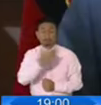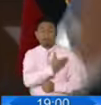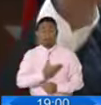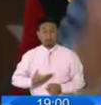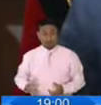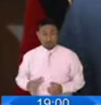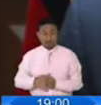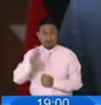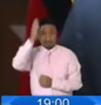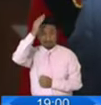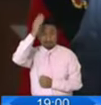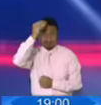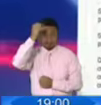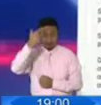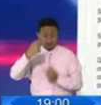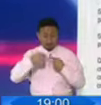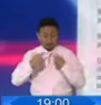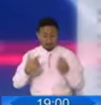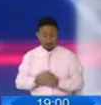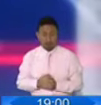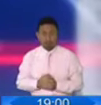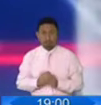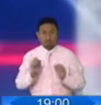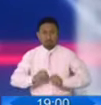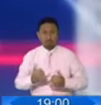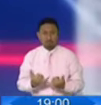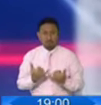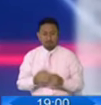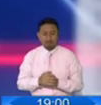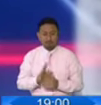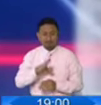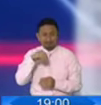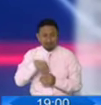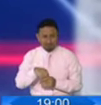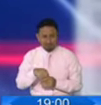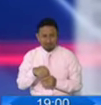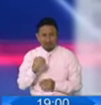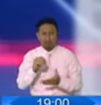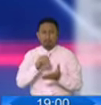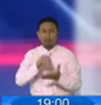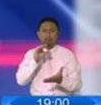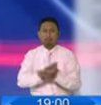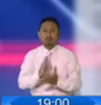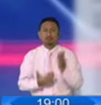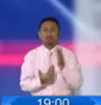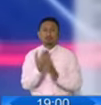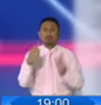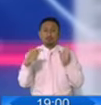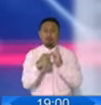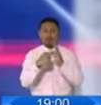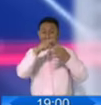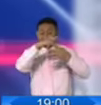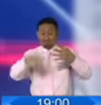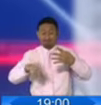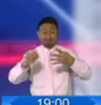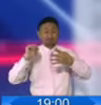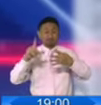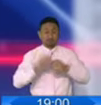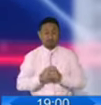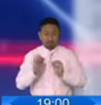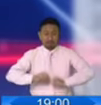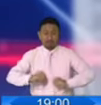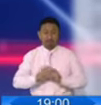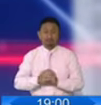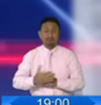vicepresidente Glass en el comunicado, se estaría orquestando la posible aplicación de un paquetazo, además del retorno del